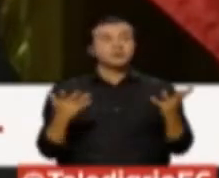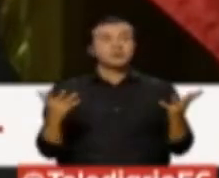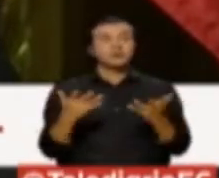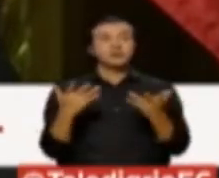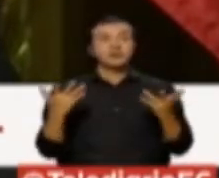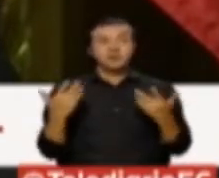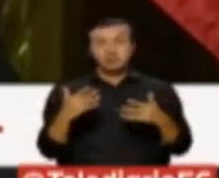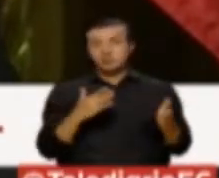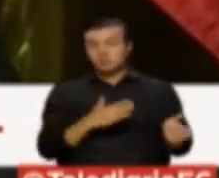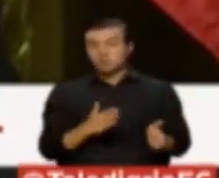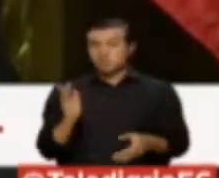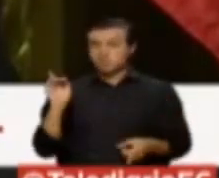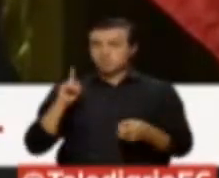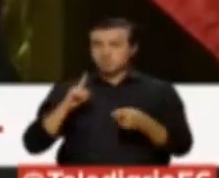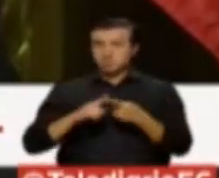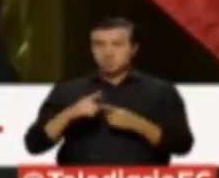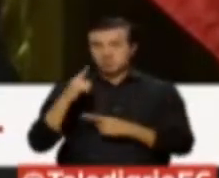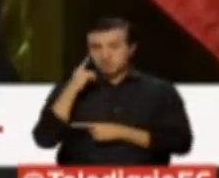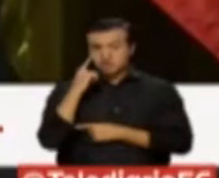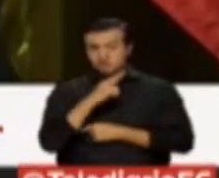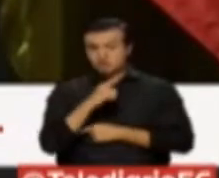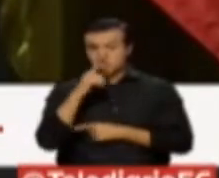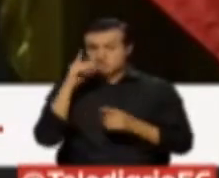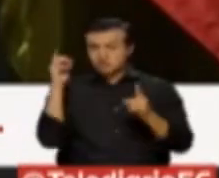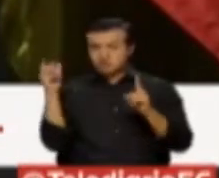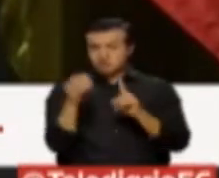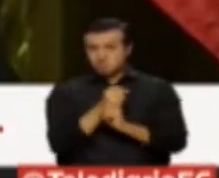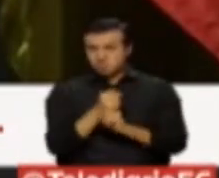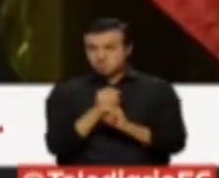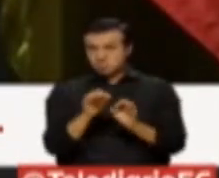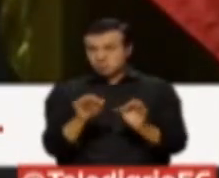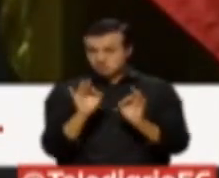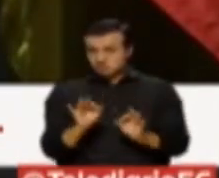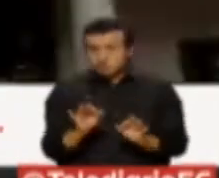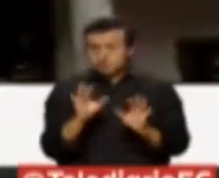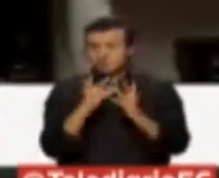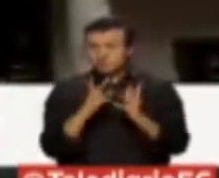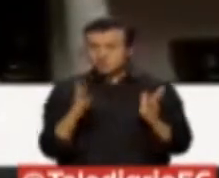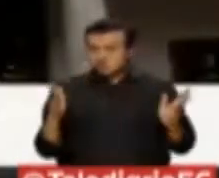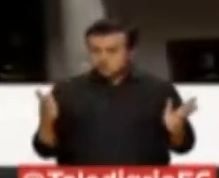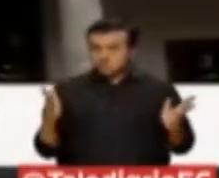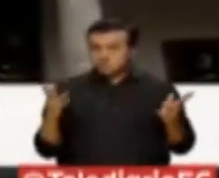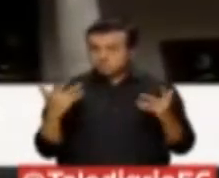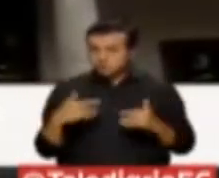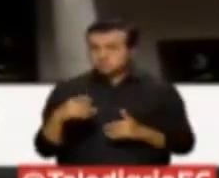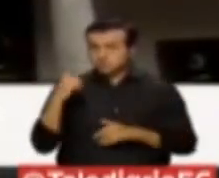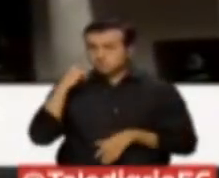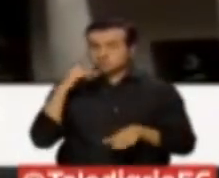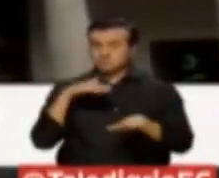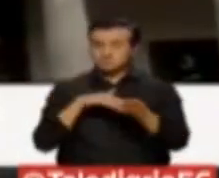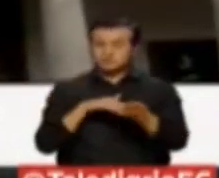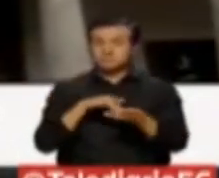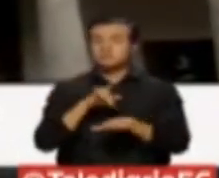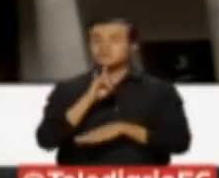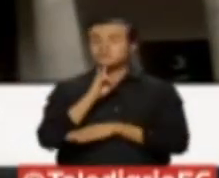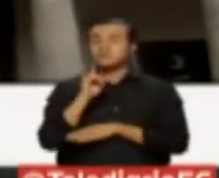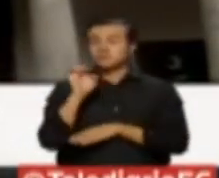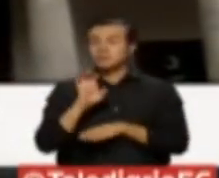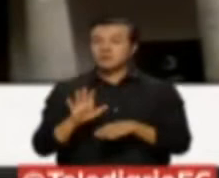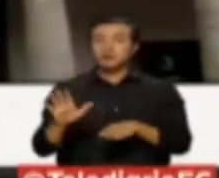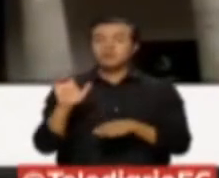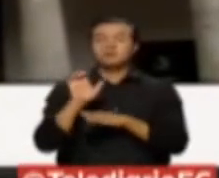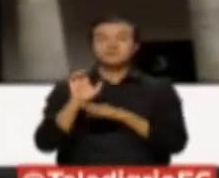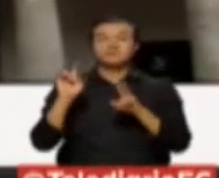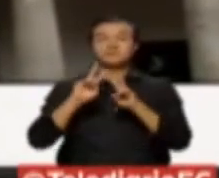extradición que hasta ahora no han tenido un exitoso desenlace para el país donde también hay un respaldo directo de los eeuu a nuestro país